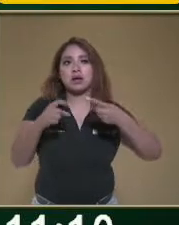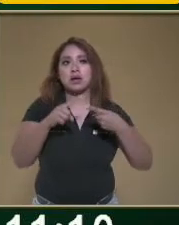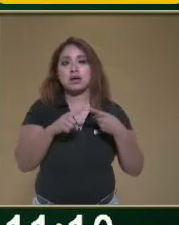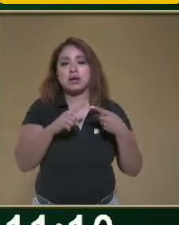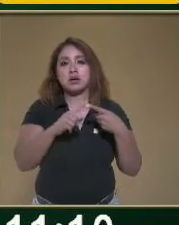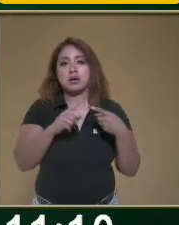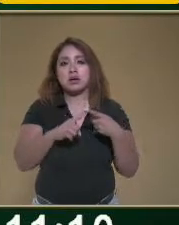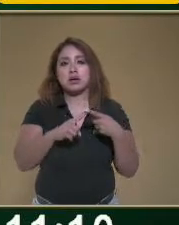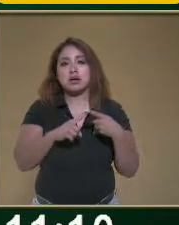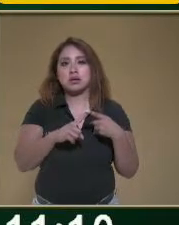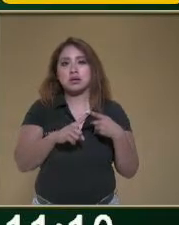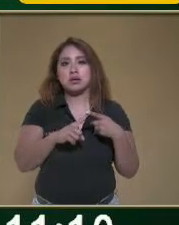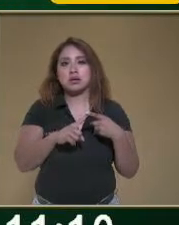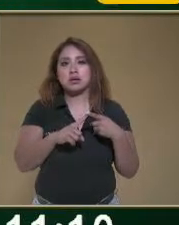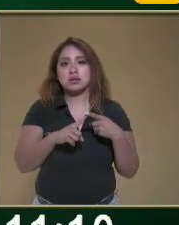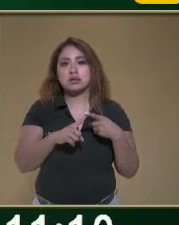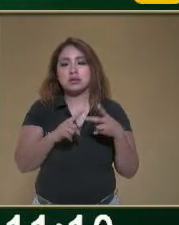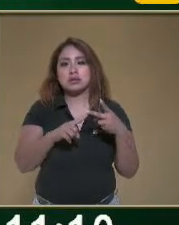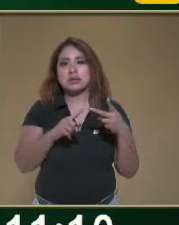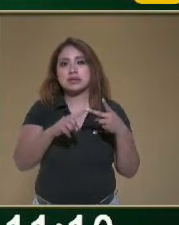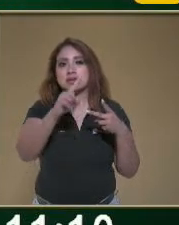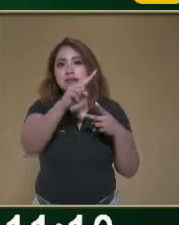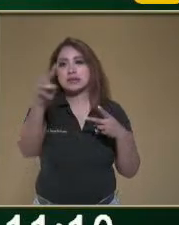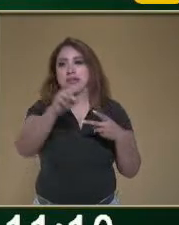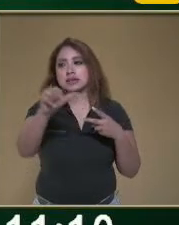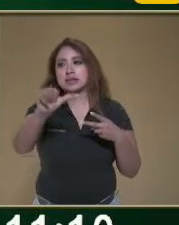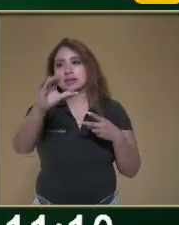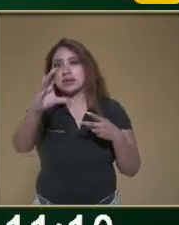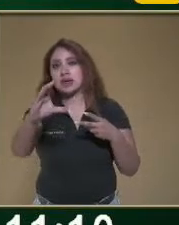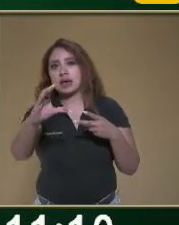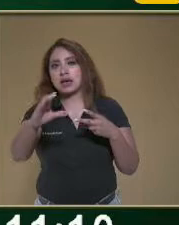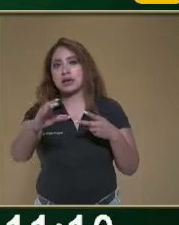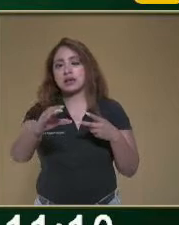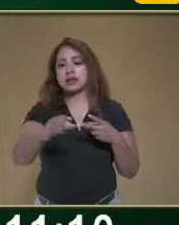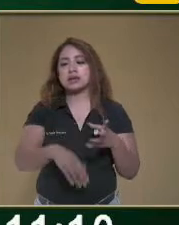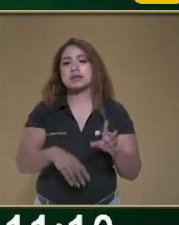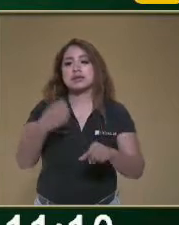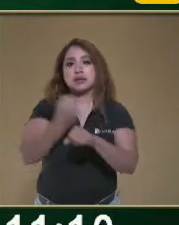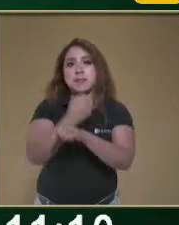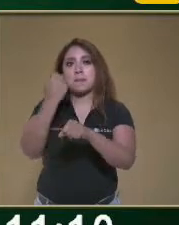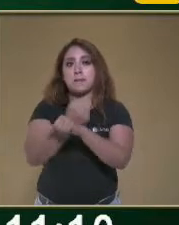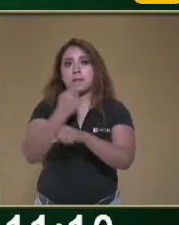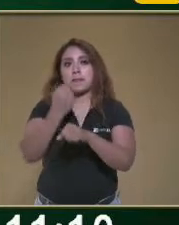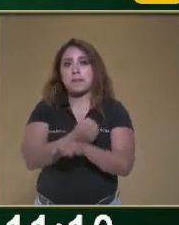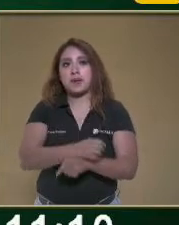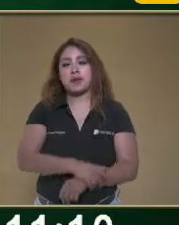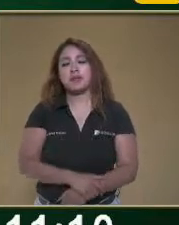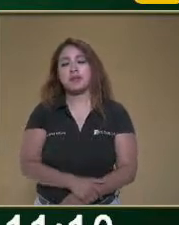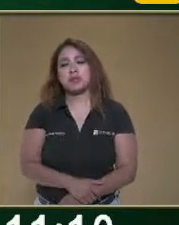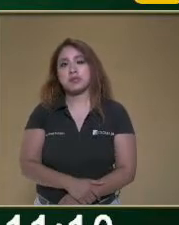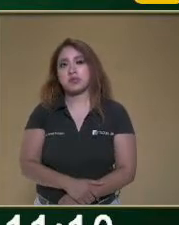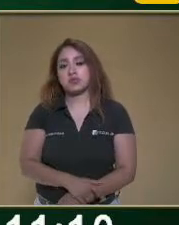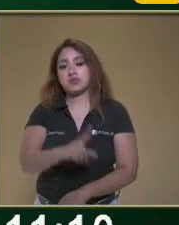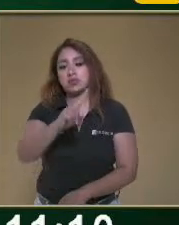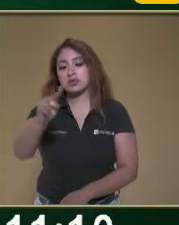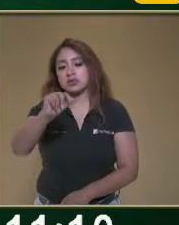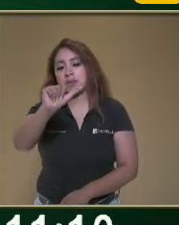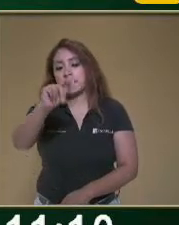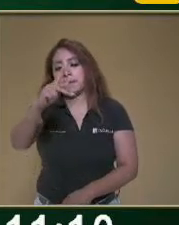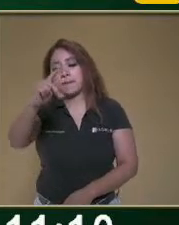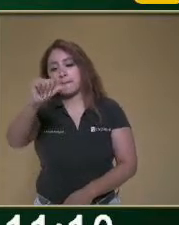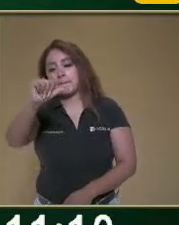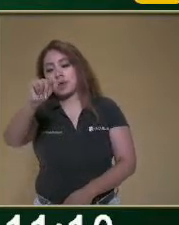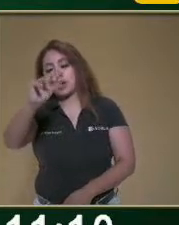la Z de zapato. Así es, maestra, y te fijas, esas son las últimas letras de